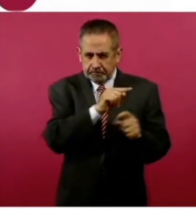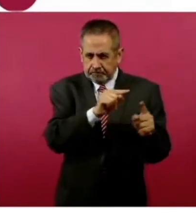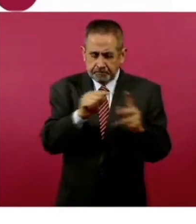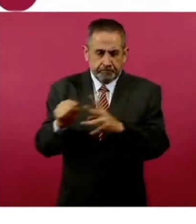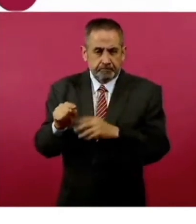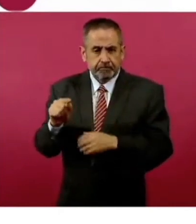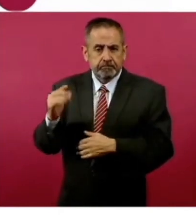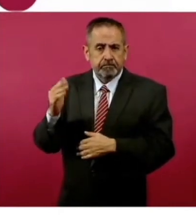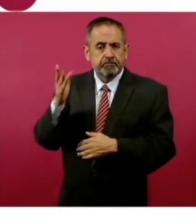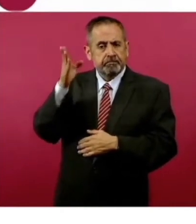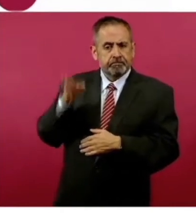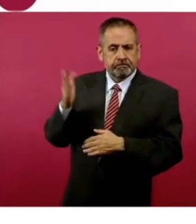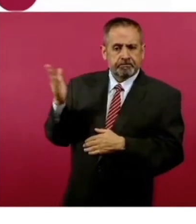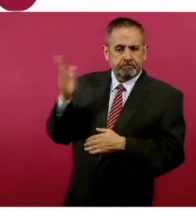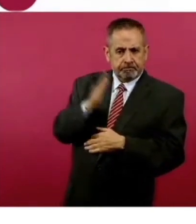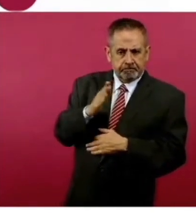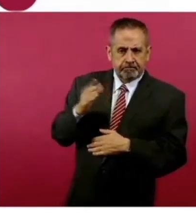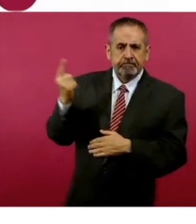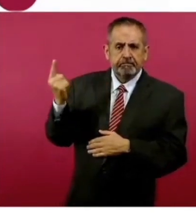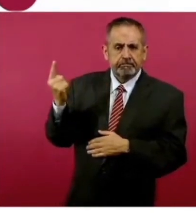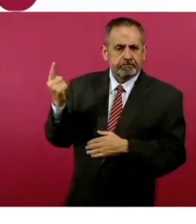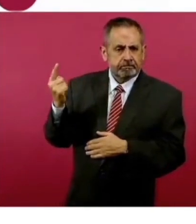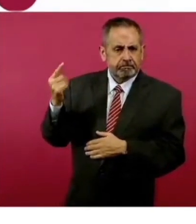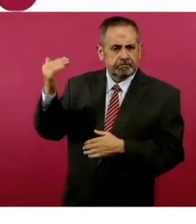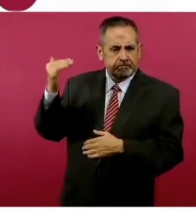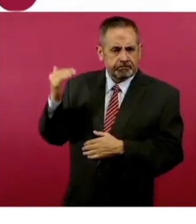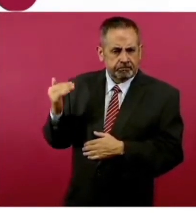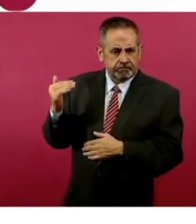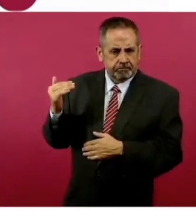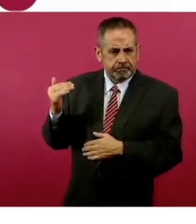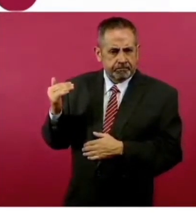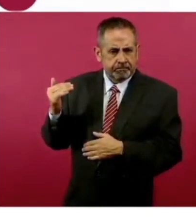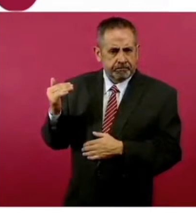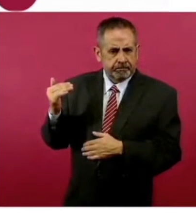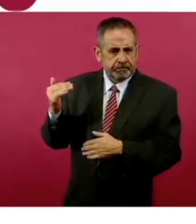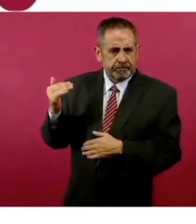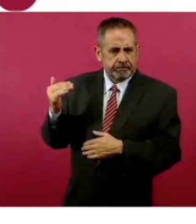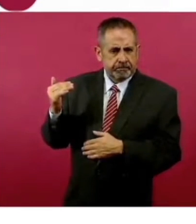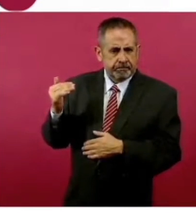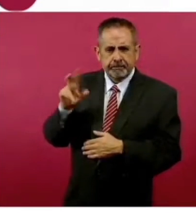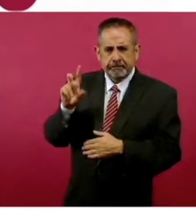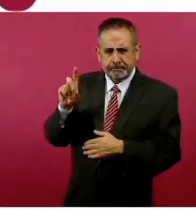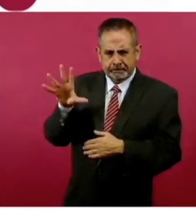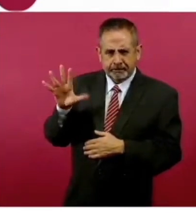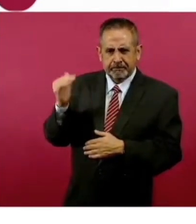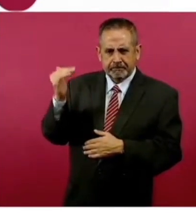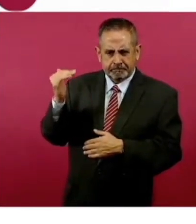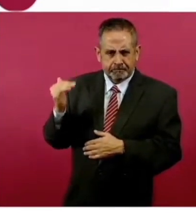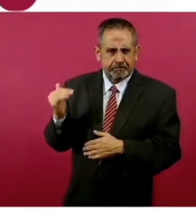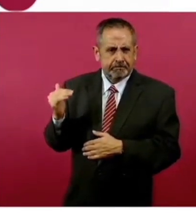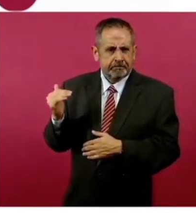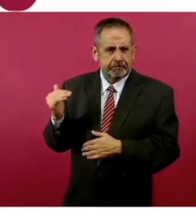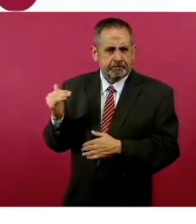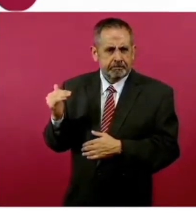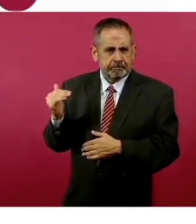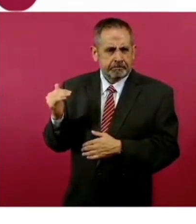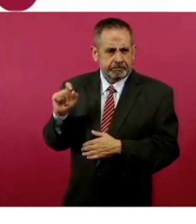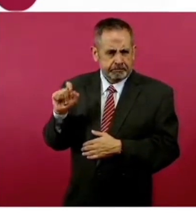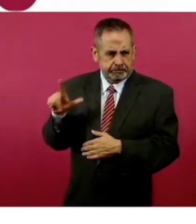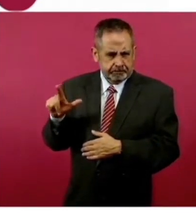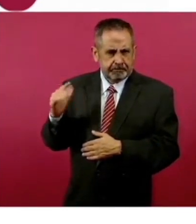han intervenido quinientas cincuenta y ocho aires acondicionados treinta y cinco equipos de hidroneumáticos 27